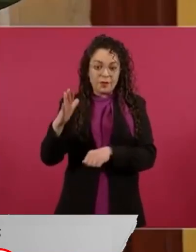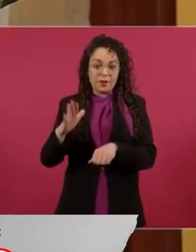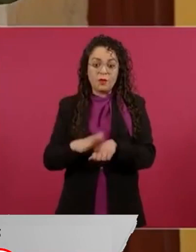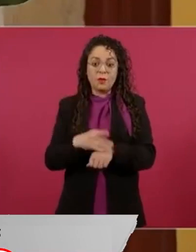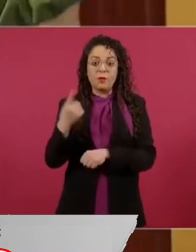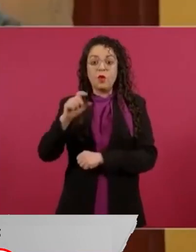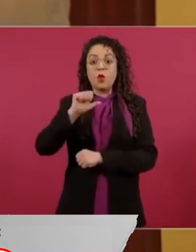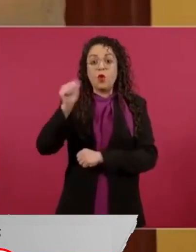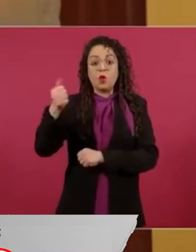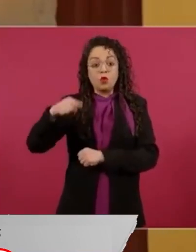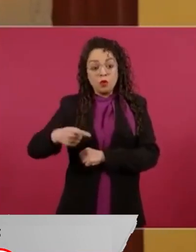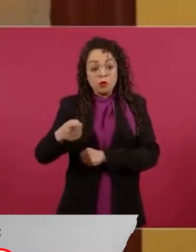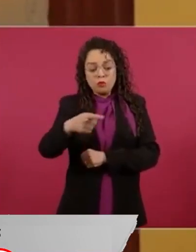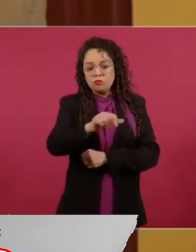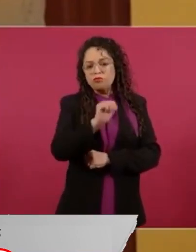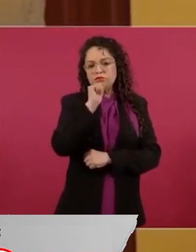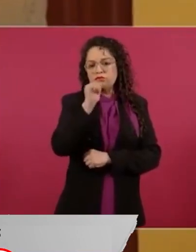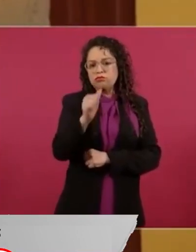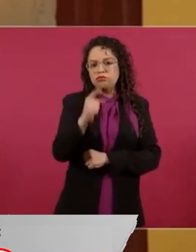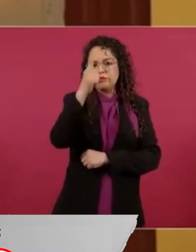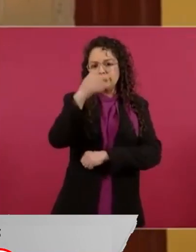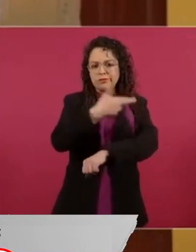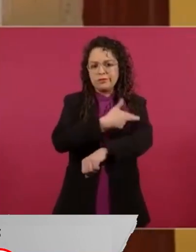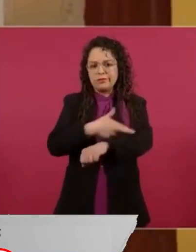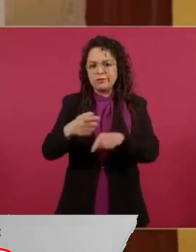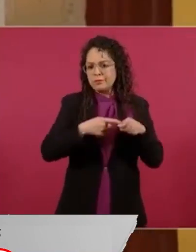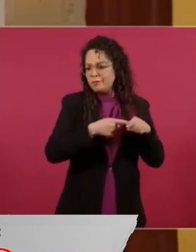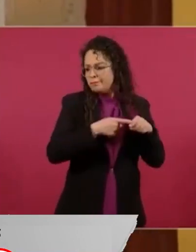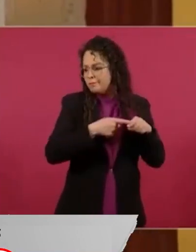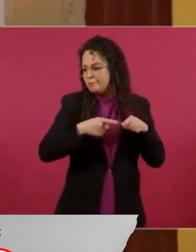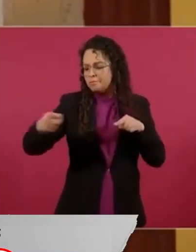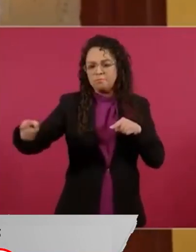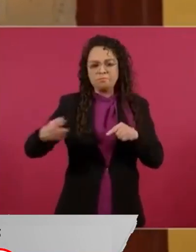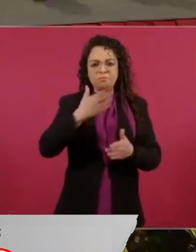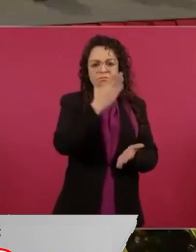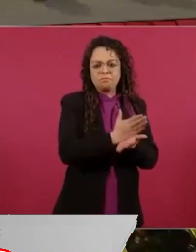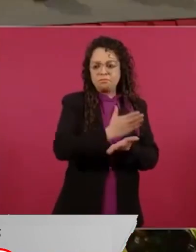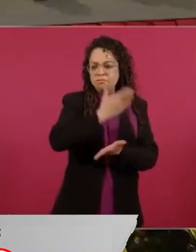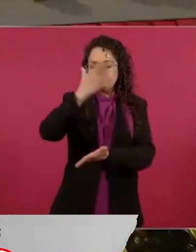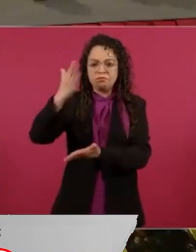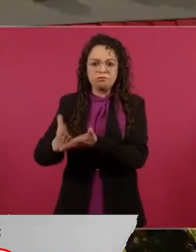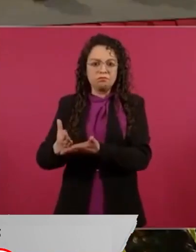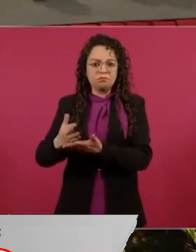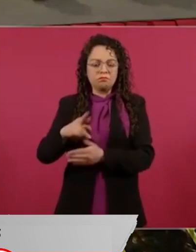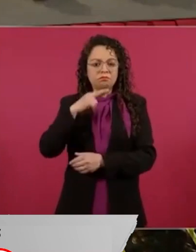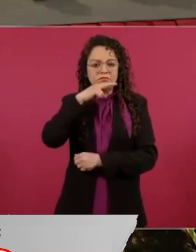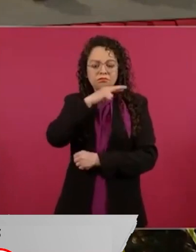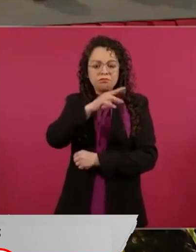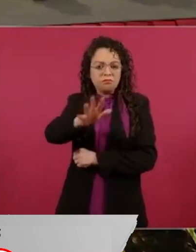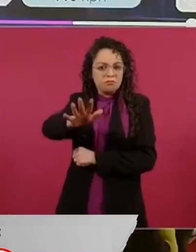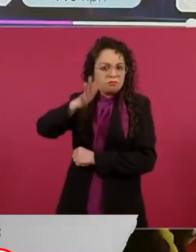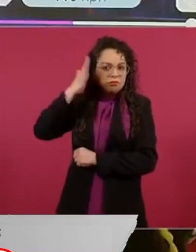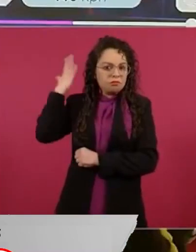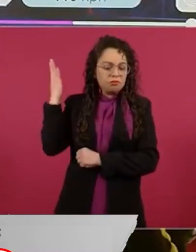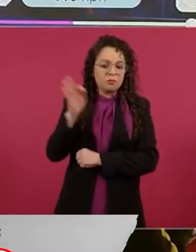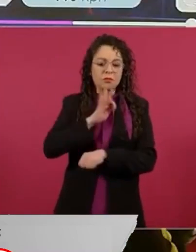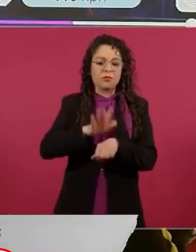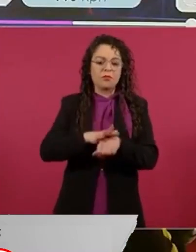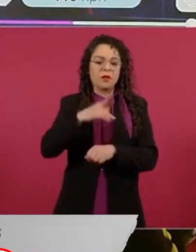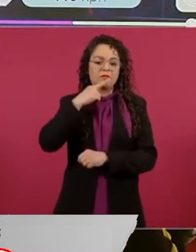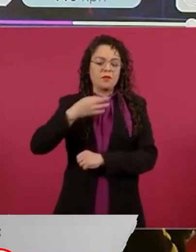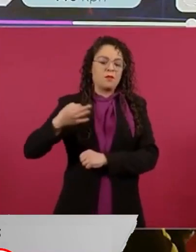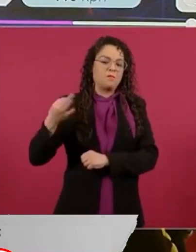desviada en cada una de las estaciones y eso nos va a permitir ser un poco más o más, mucho más eficientes